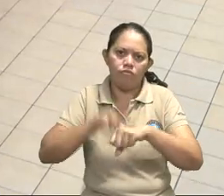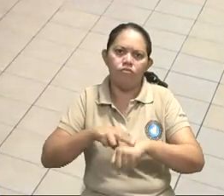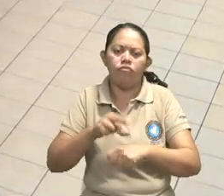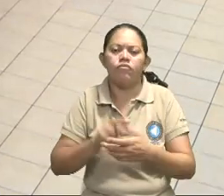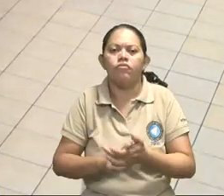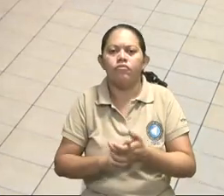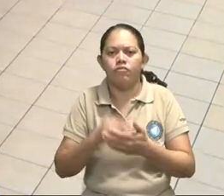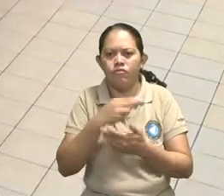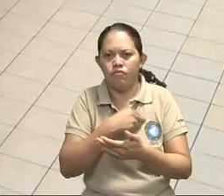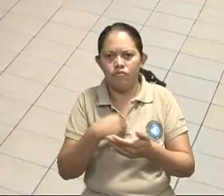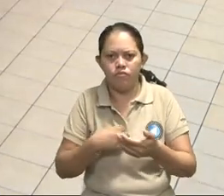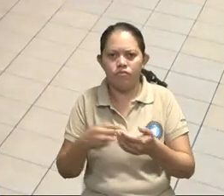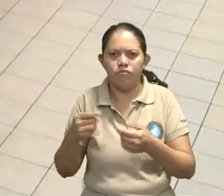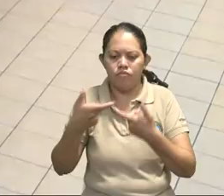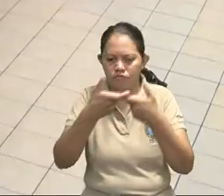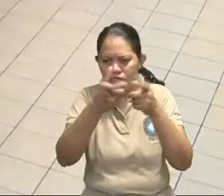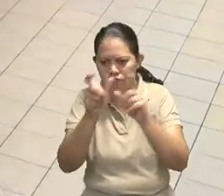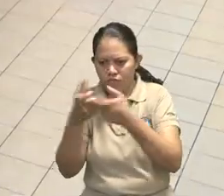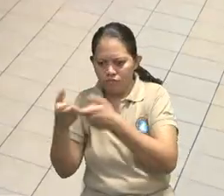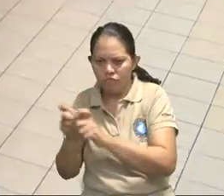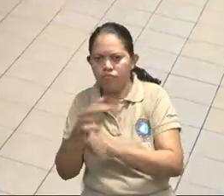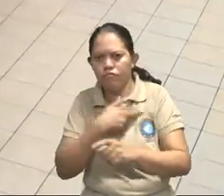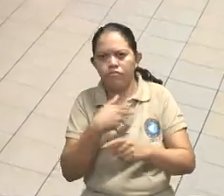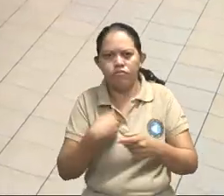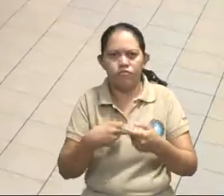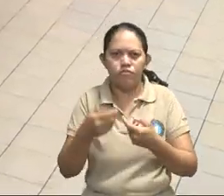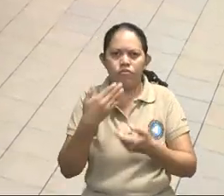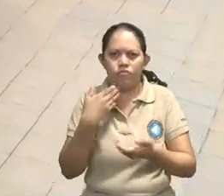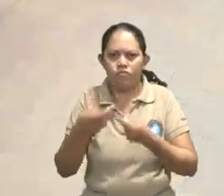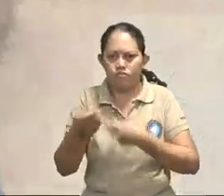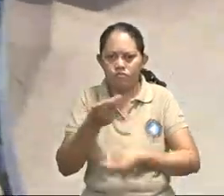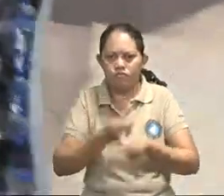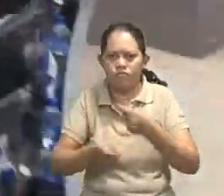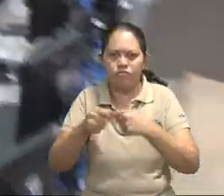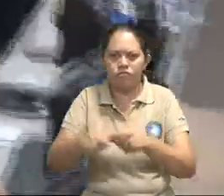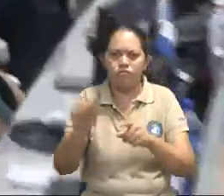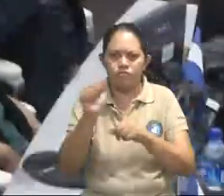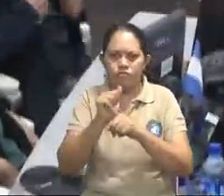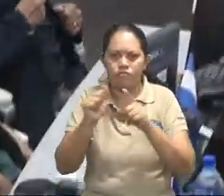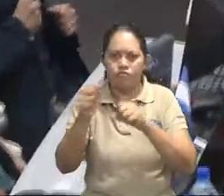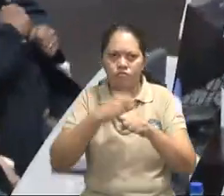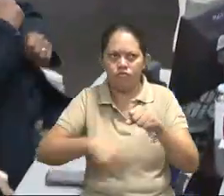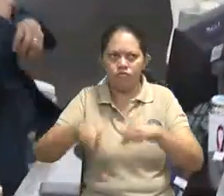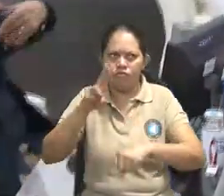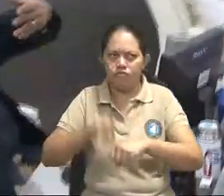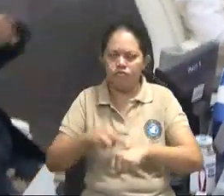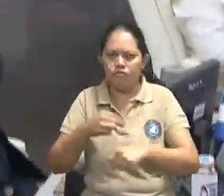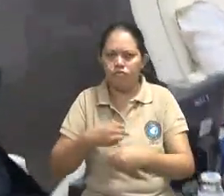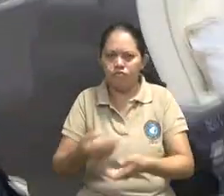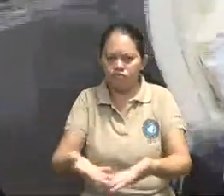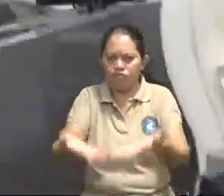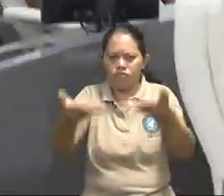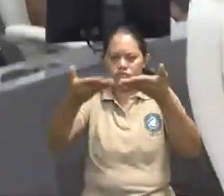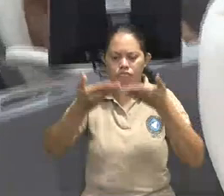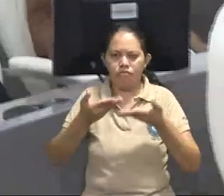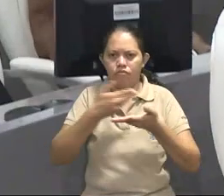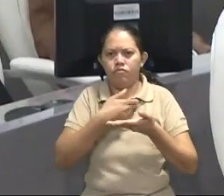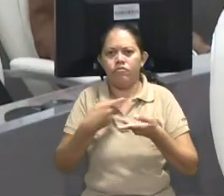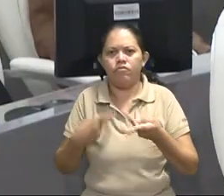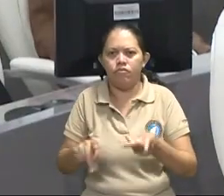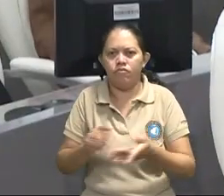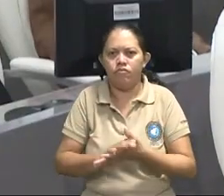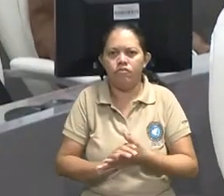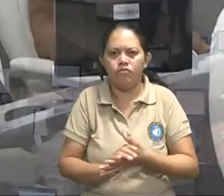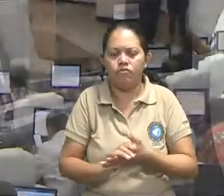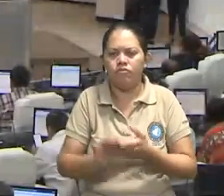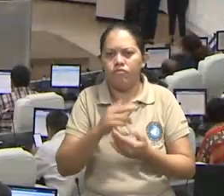Porras, los inscritos miembros de la Comisión de Infraestructura y Servicios Públicos de la Asamblea Nacional, recibimos el mandato